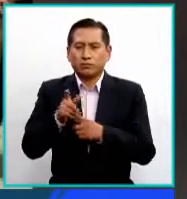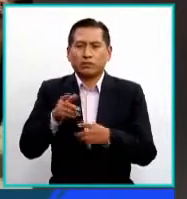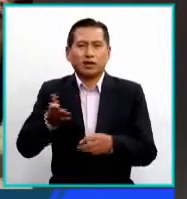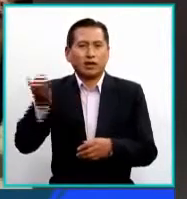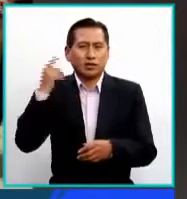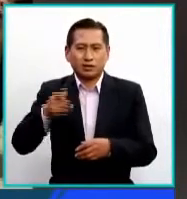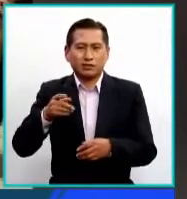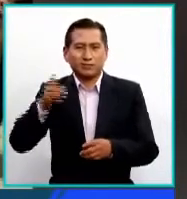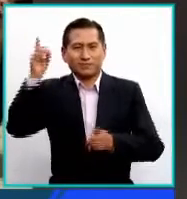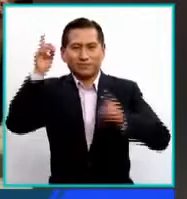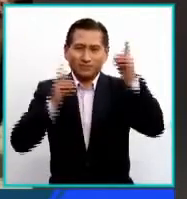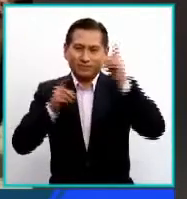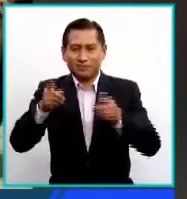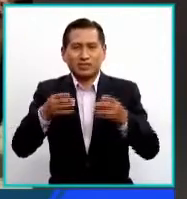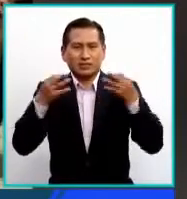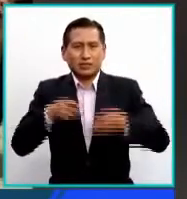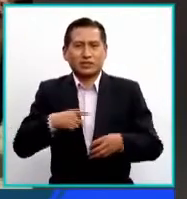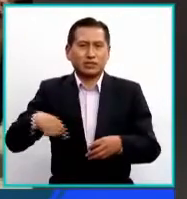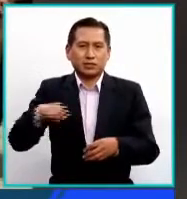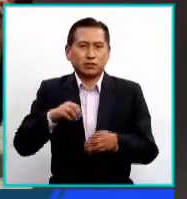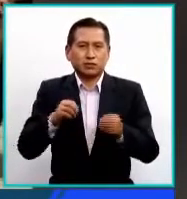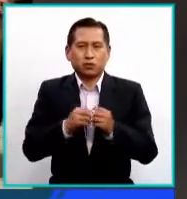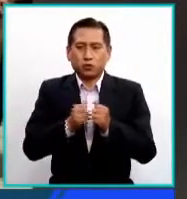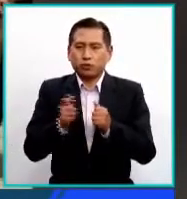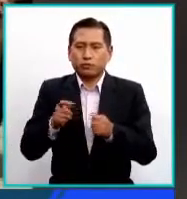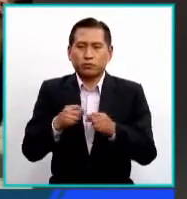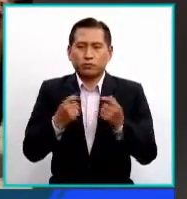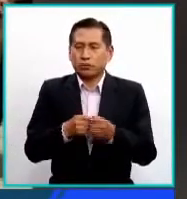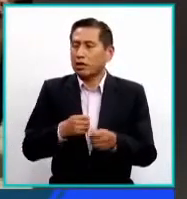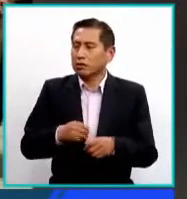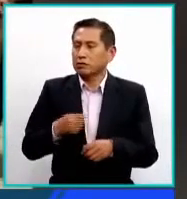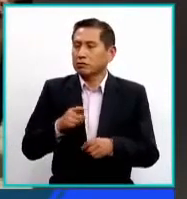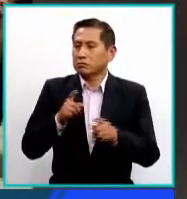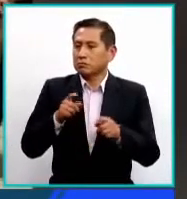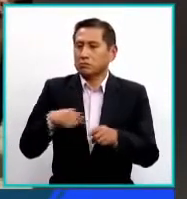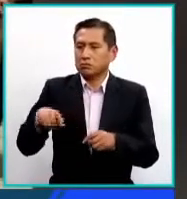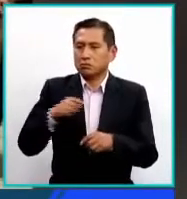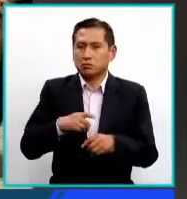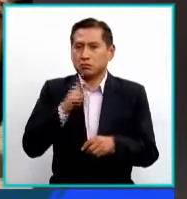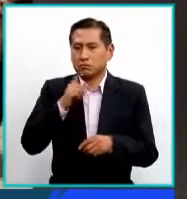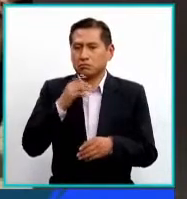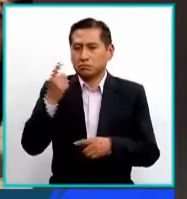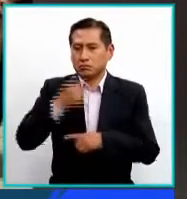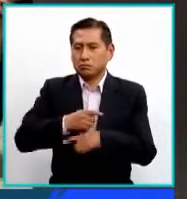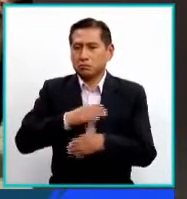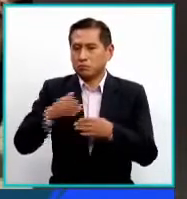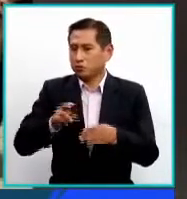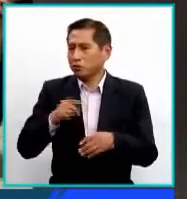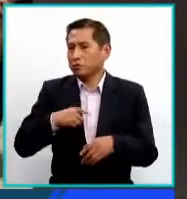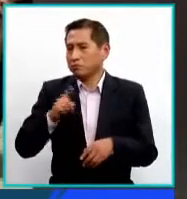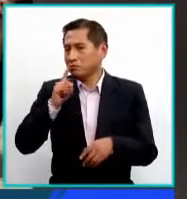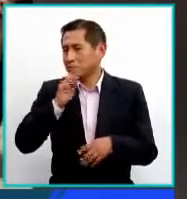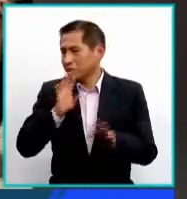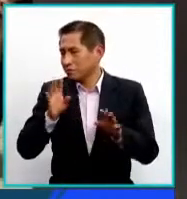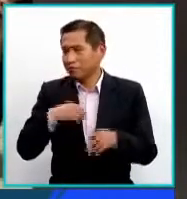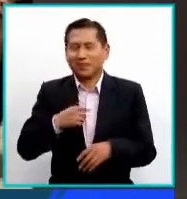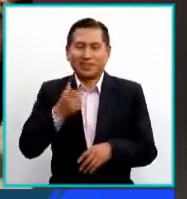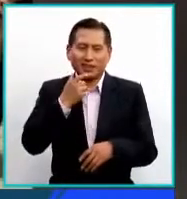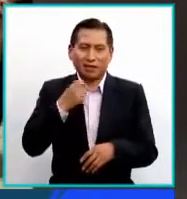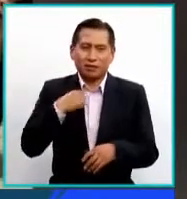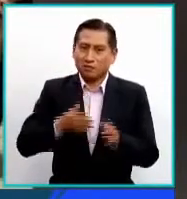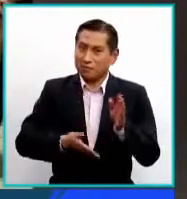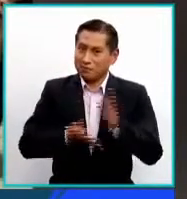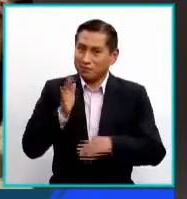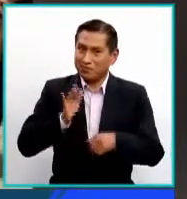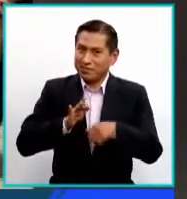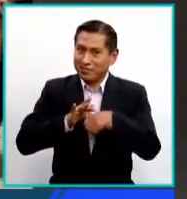Carnaval, justamente con los chicos. Con los chicos, ya. No voy a preguntar cómo han finalizado esos días, pero me quedo con esta información. Yo me iba